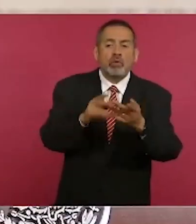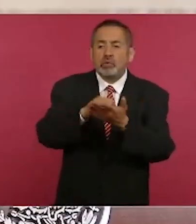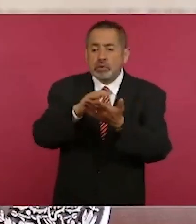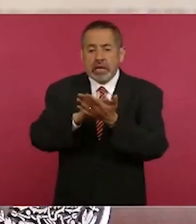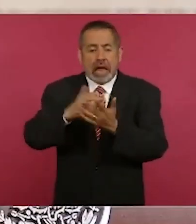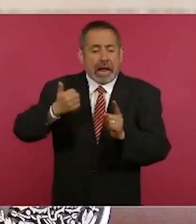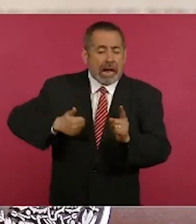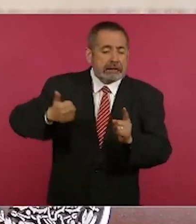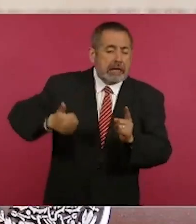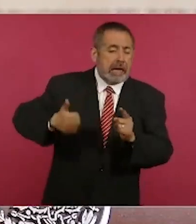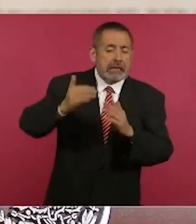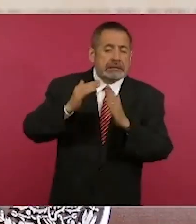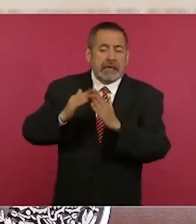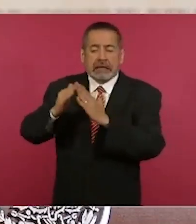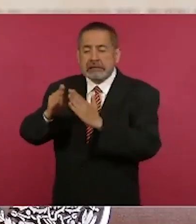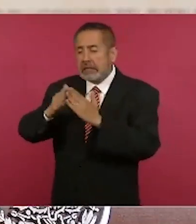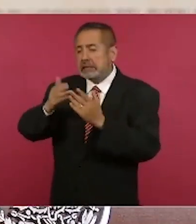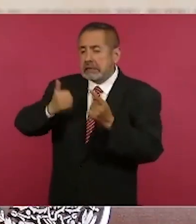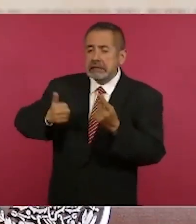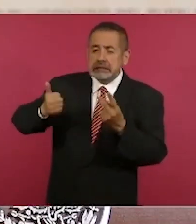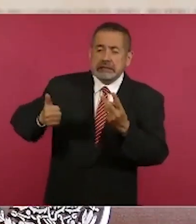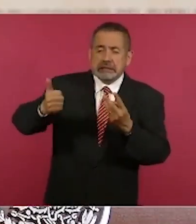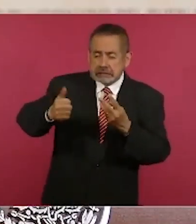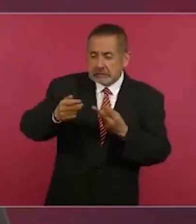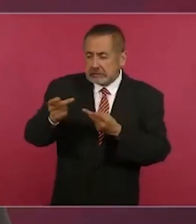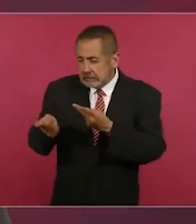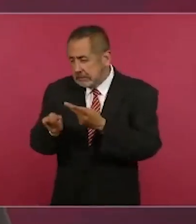casa por casa. Va a ser